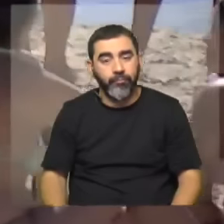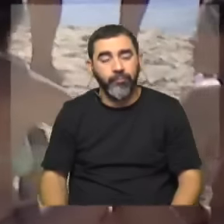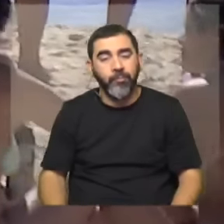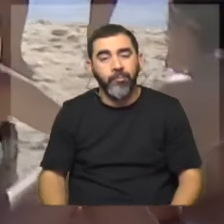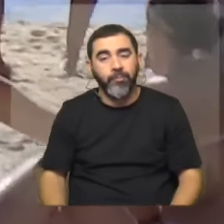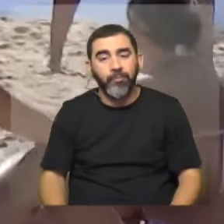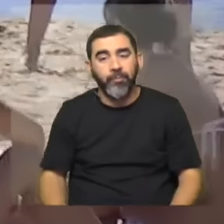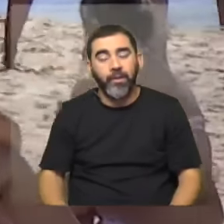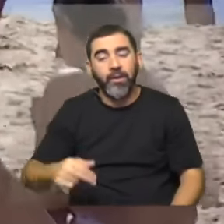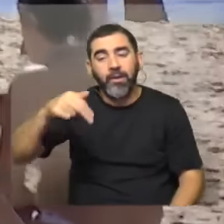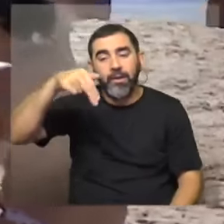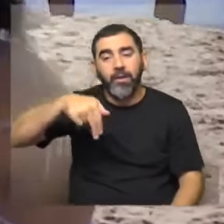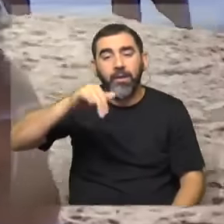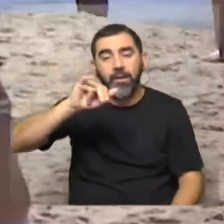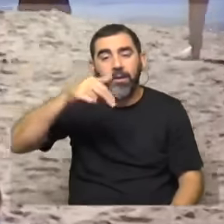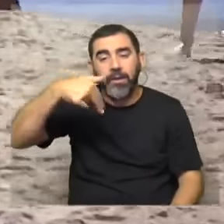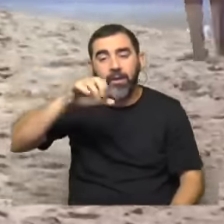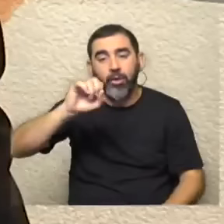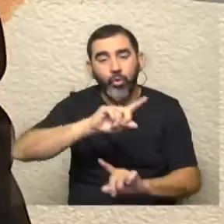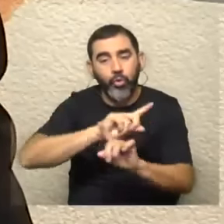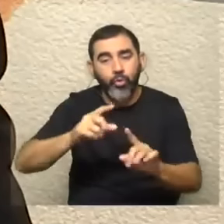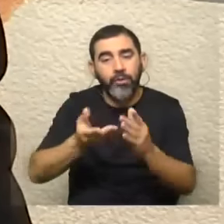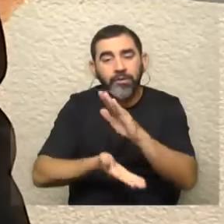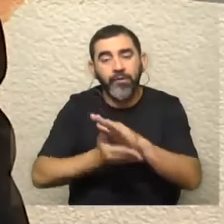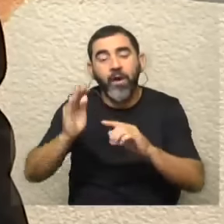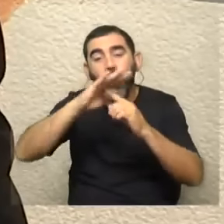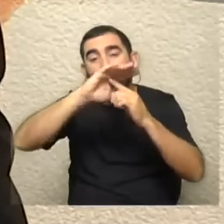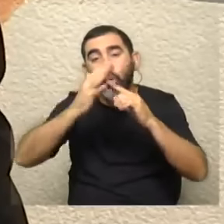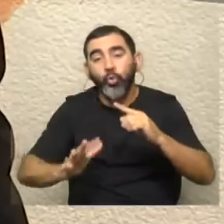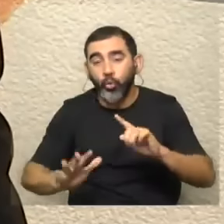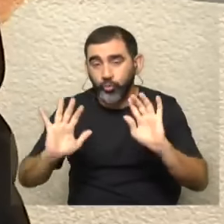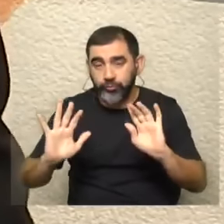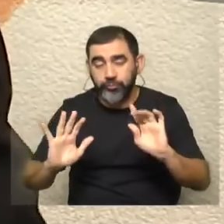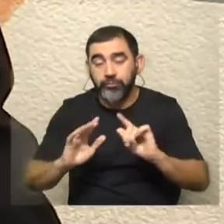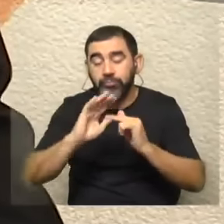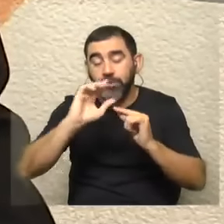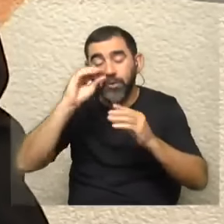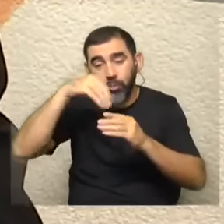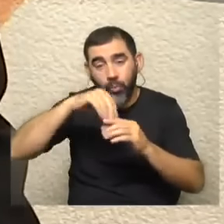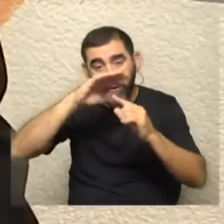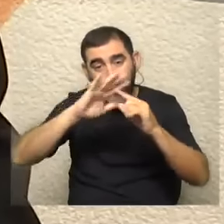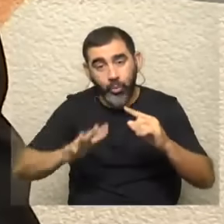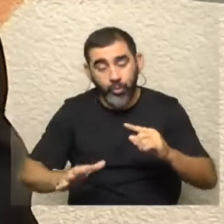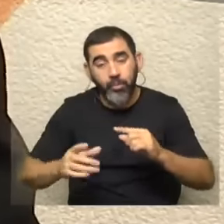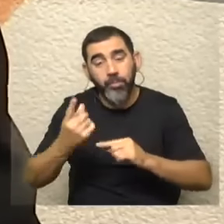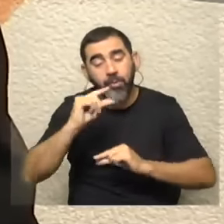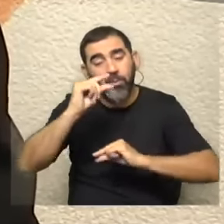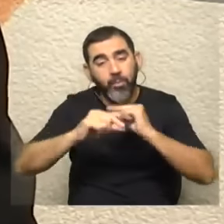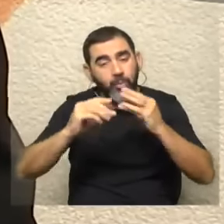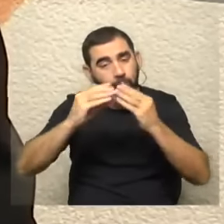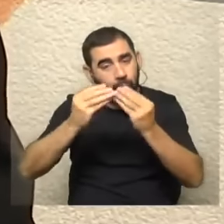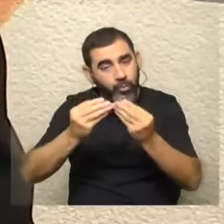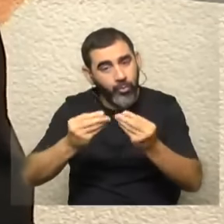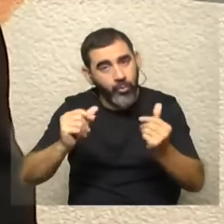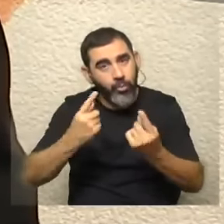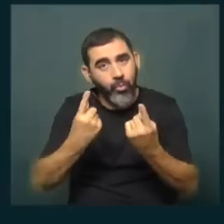el niño no va a desaparecer hasta otoño inclusive inclusive pero va ir disminuyendo su